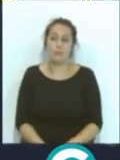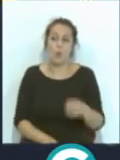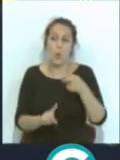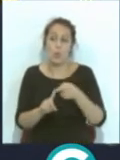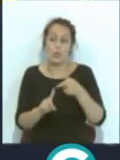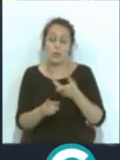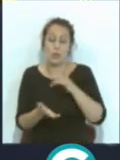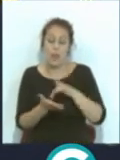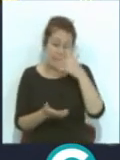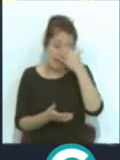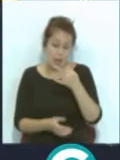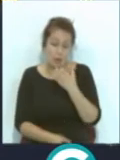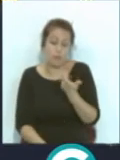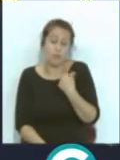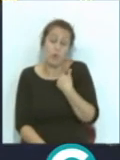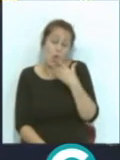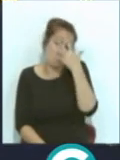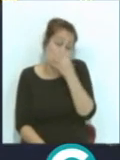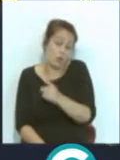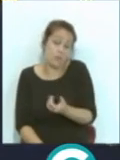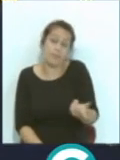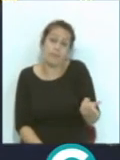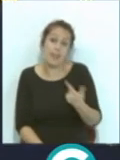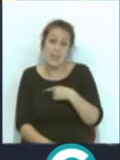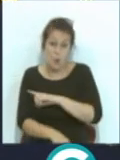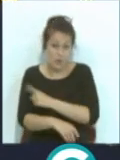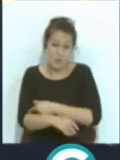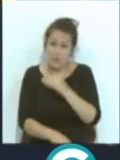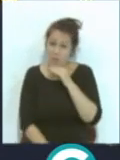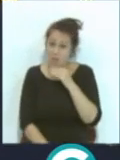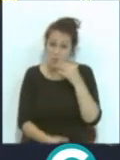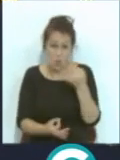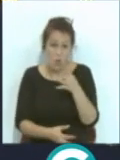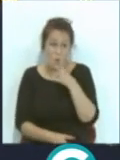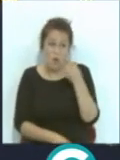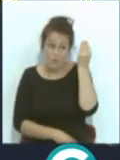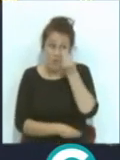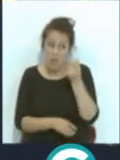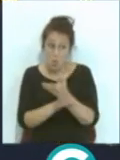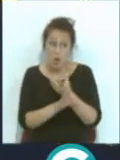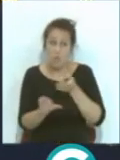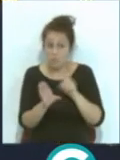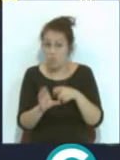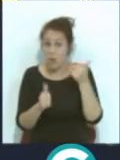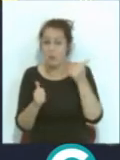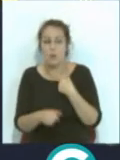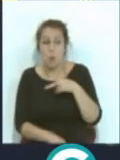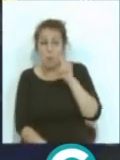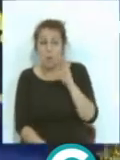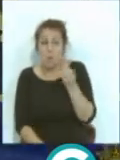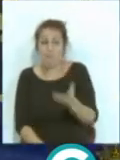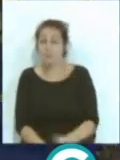utilizo cuando creo y cuando no creo no. Ya te digo, deportivamente estará enfadado porque cree que puede jugar más, pero yo personalmente lo veo al